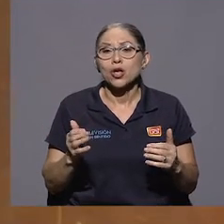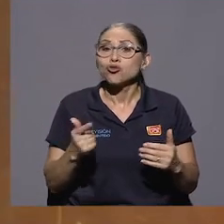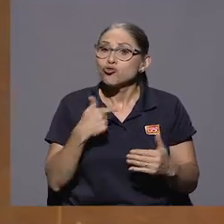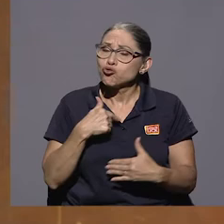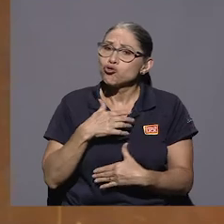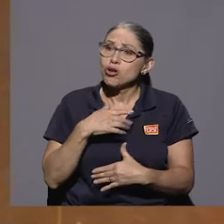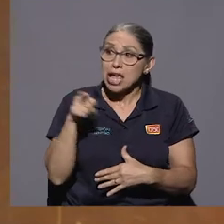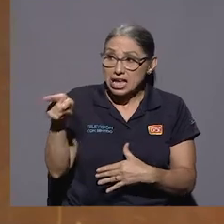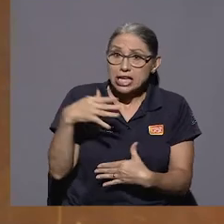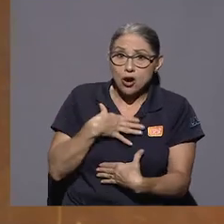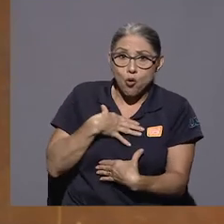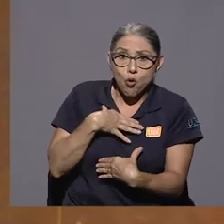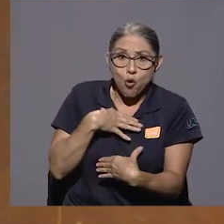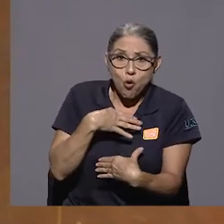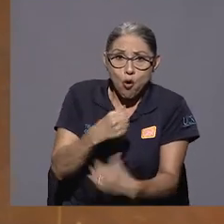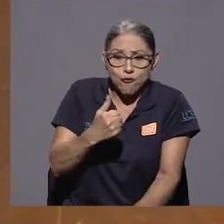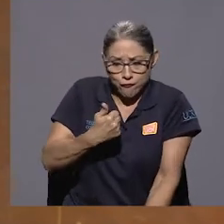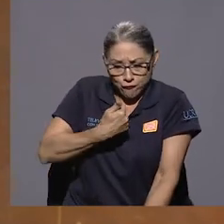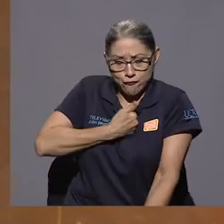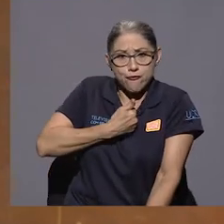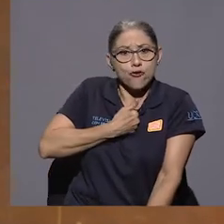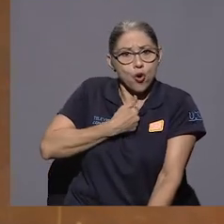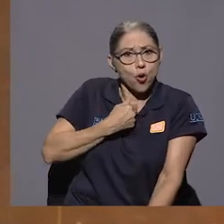confió tremendamente en mi criterio,